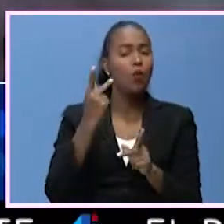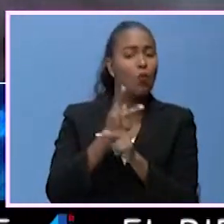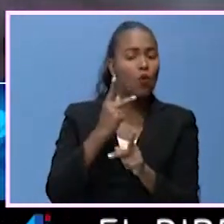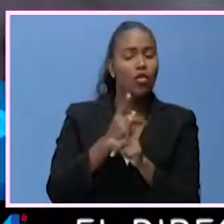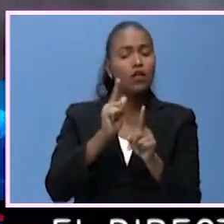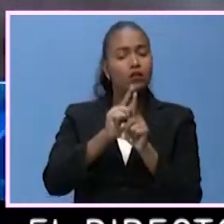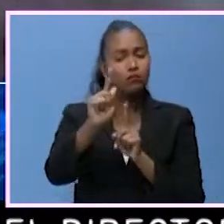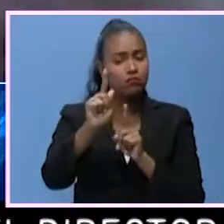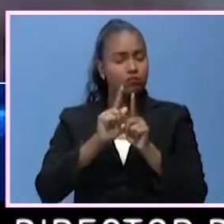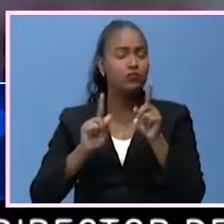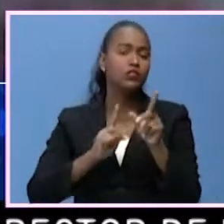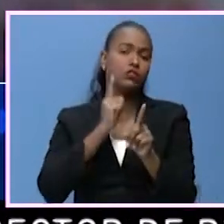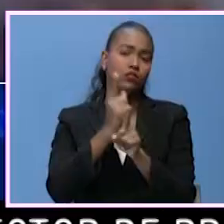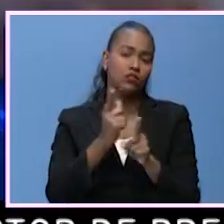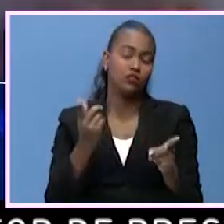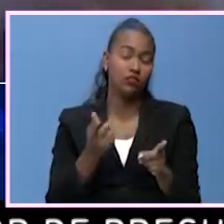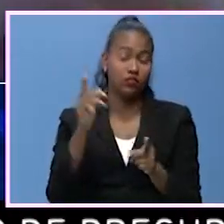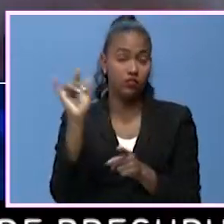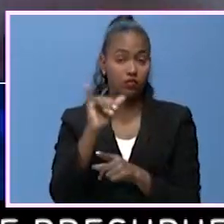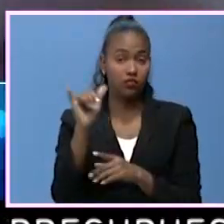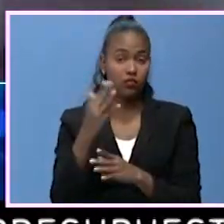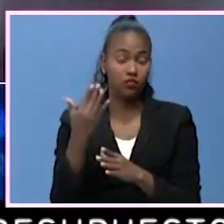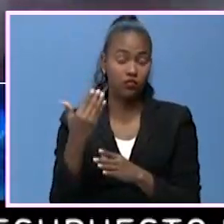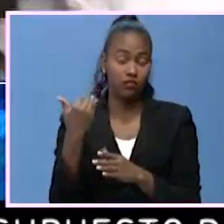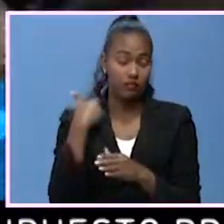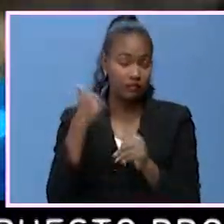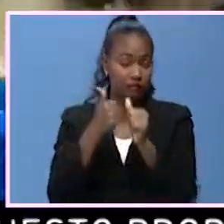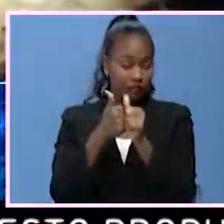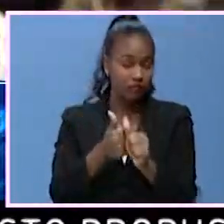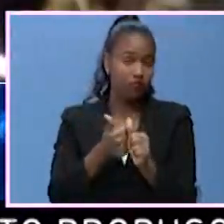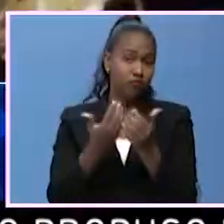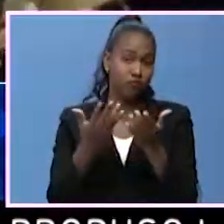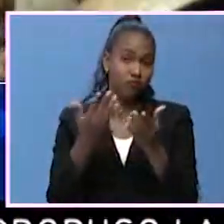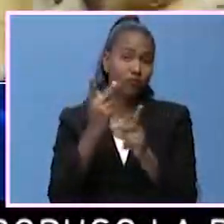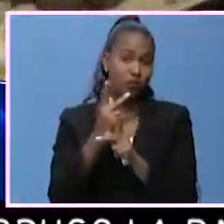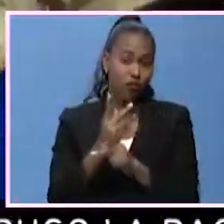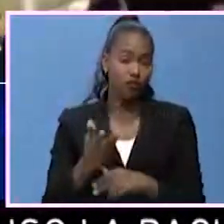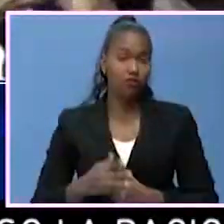que lleva, exacto, y no que nos lo quemos.